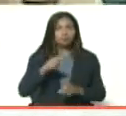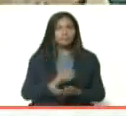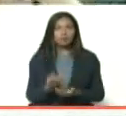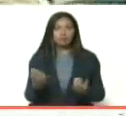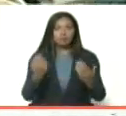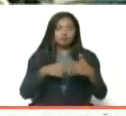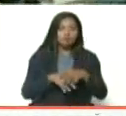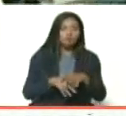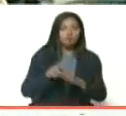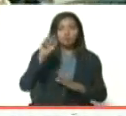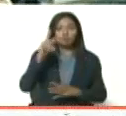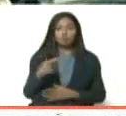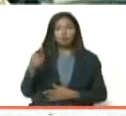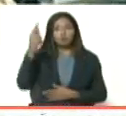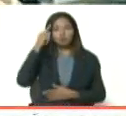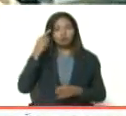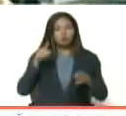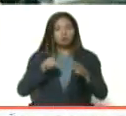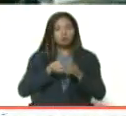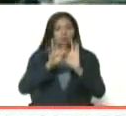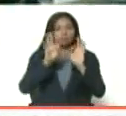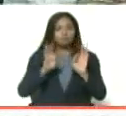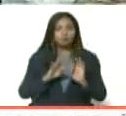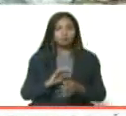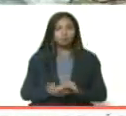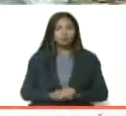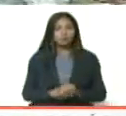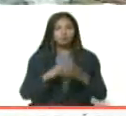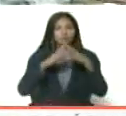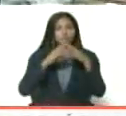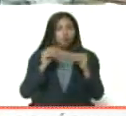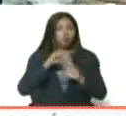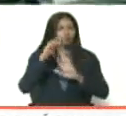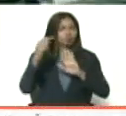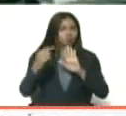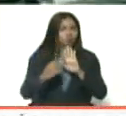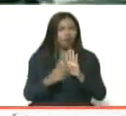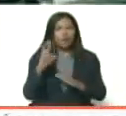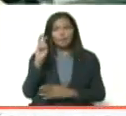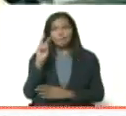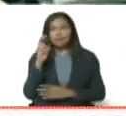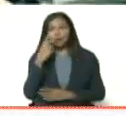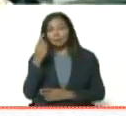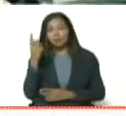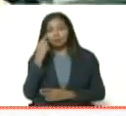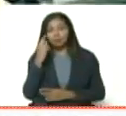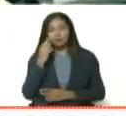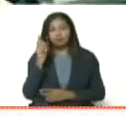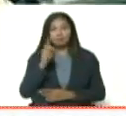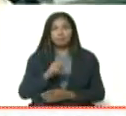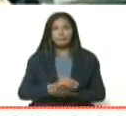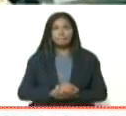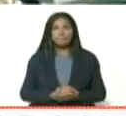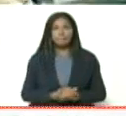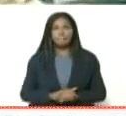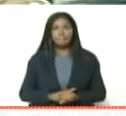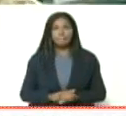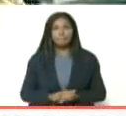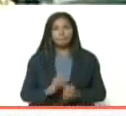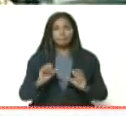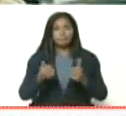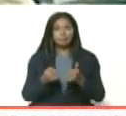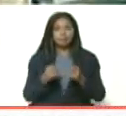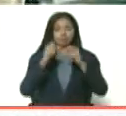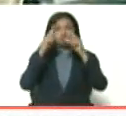abordar todos los días, todo, todo. El viernes estén pendientes que comienzan